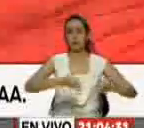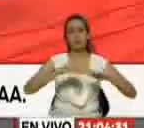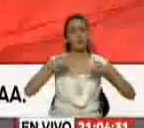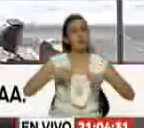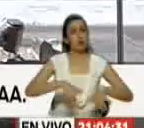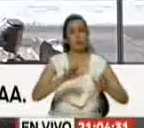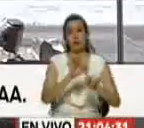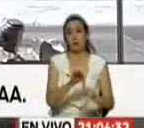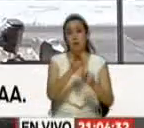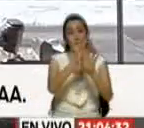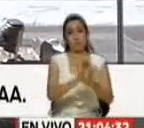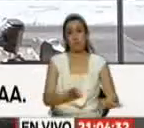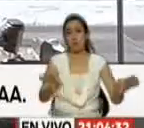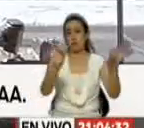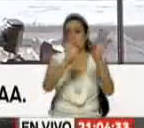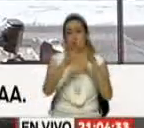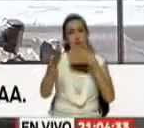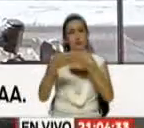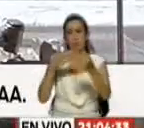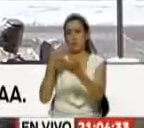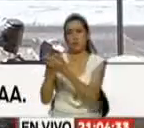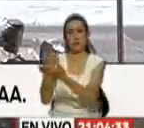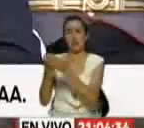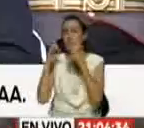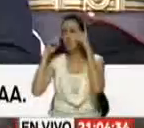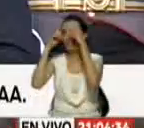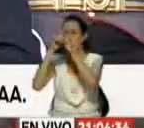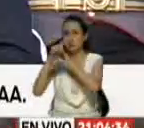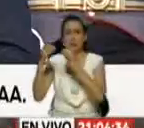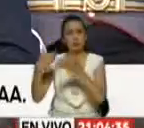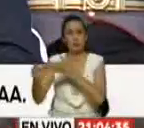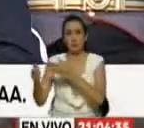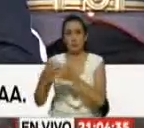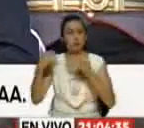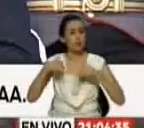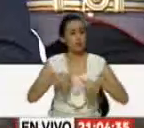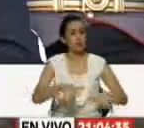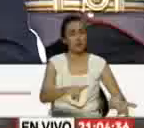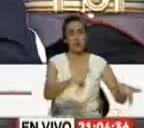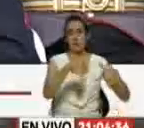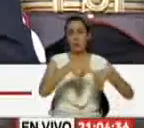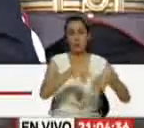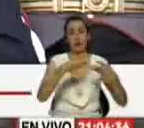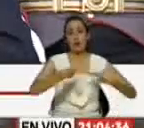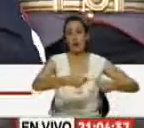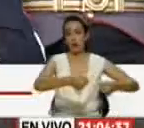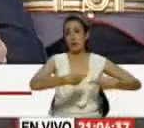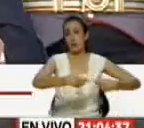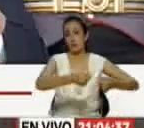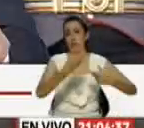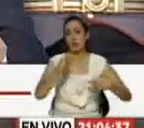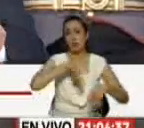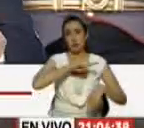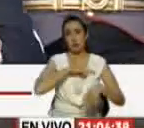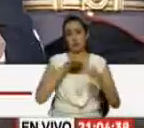siendo prioridad, a pesar de las condiciones económicas que se afrontan. Además, en este año de gestión hemos invertido